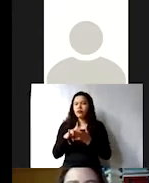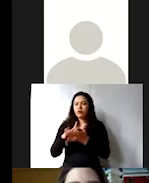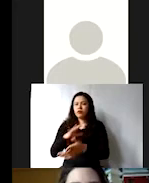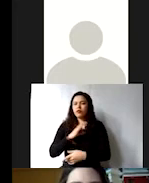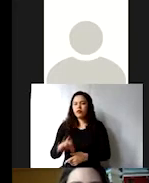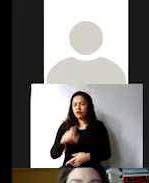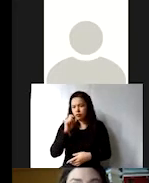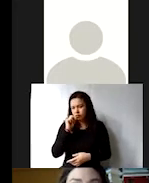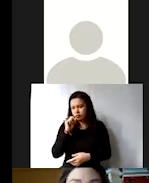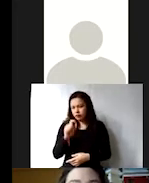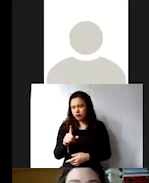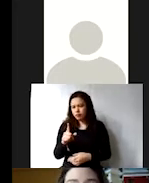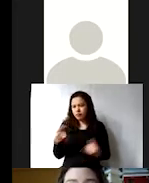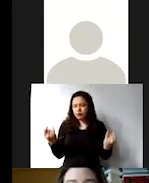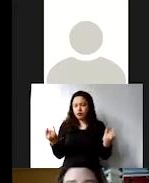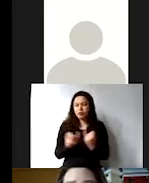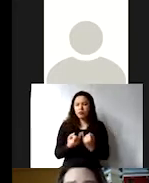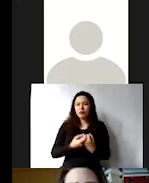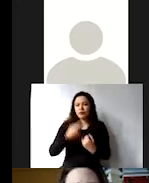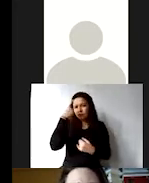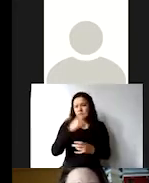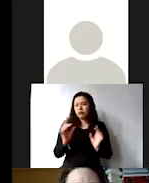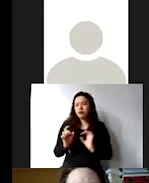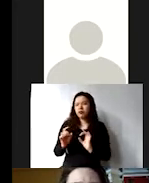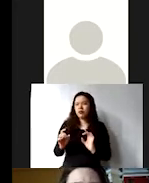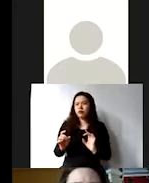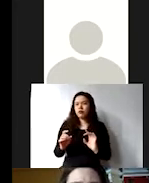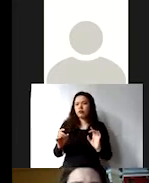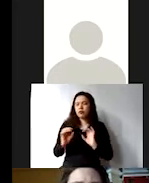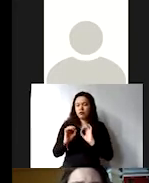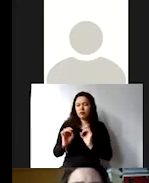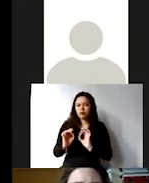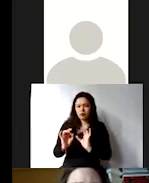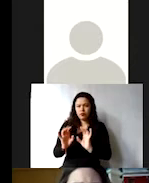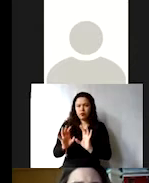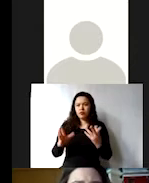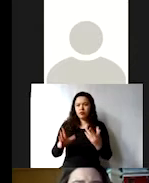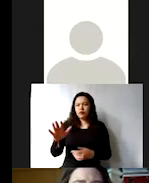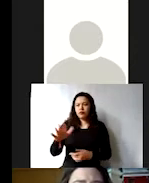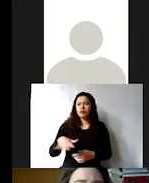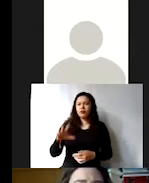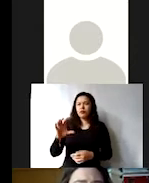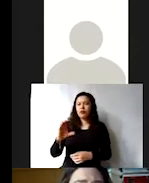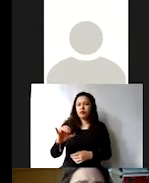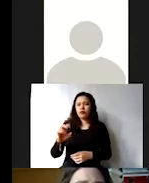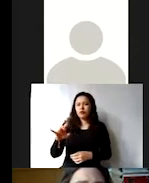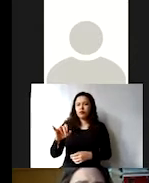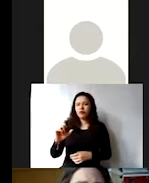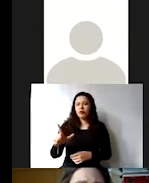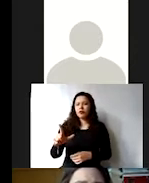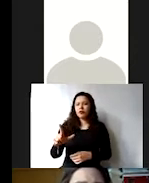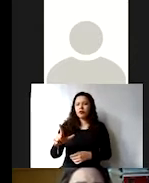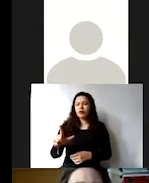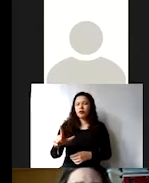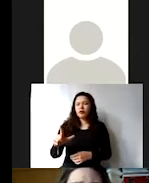pues también de incidencia, ¿no? Hay organizaciones de la sociedad civil a las que sí les va a interesar mucho este tema